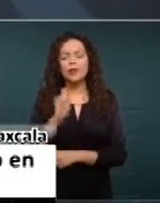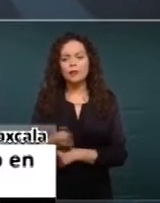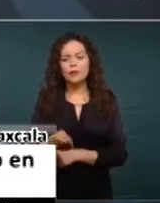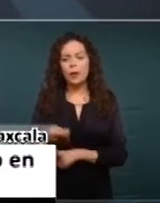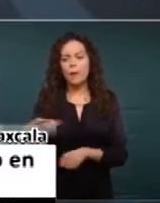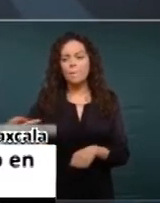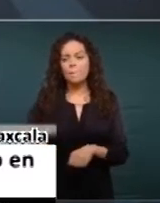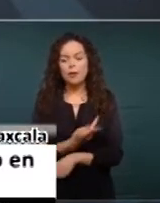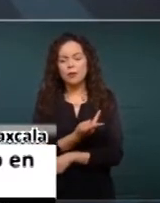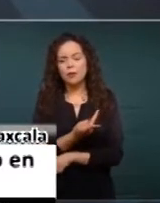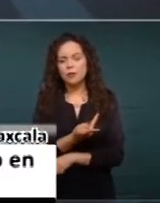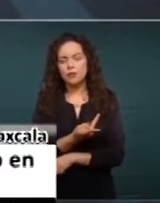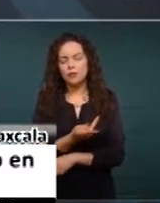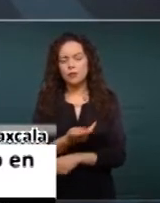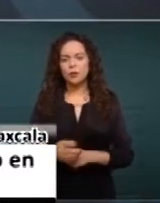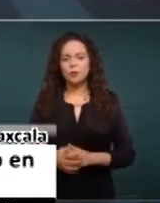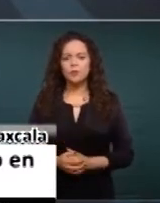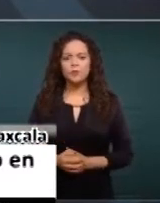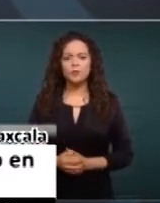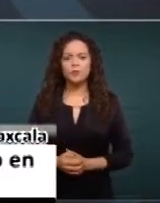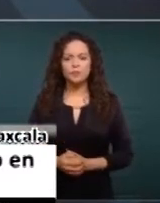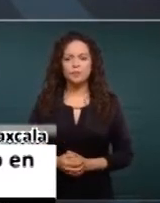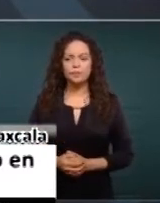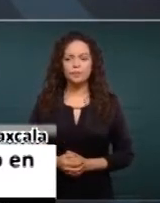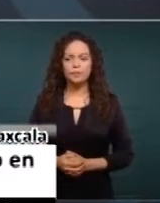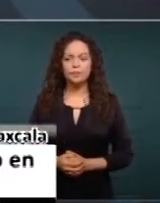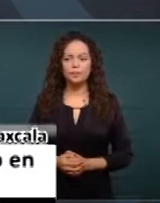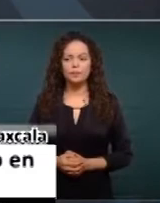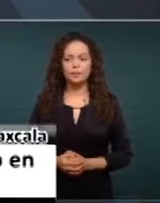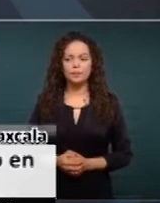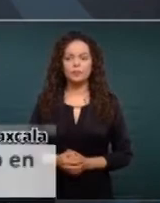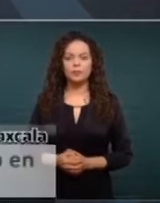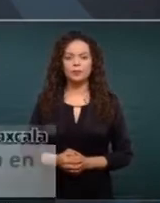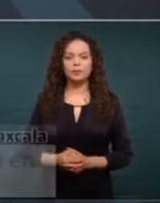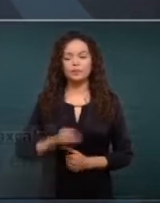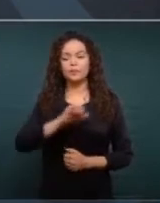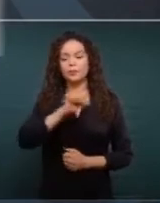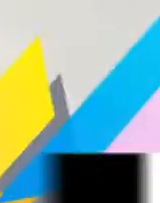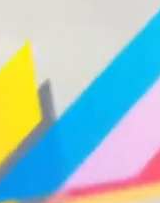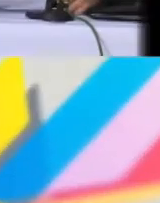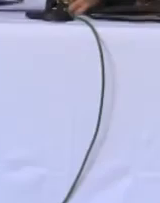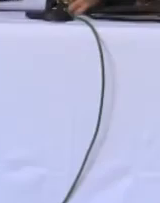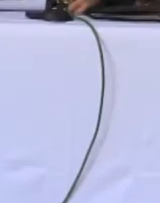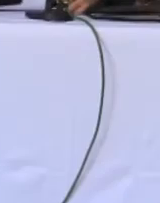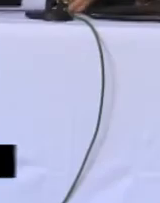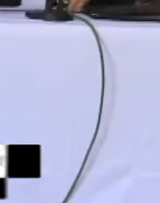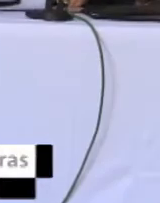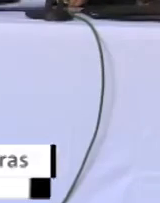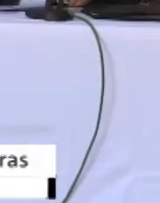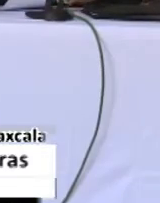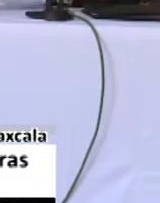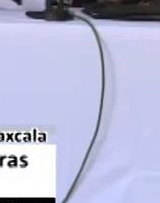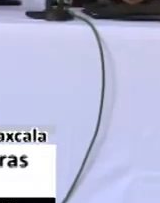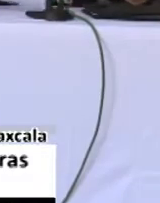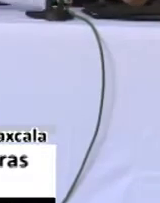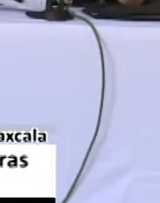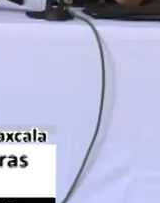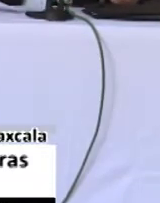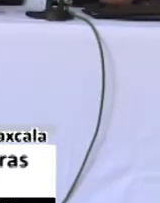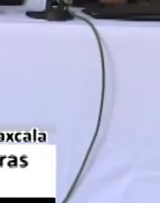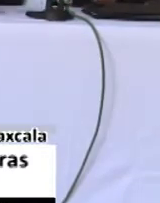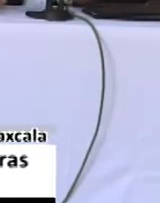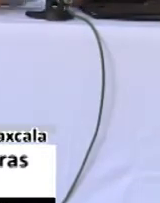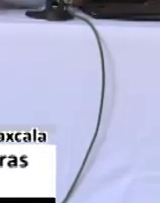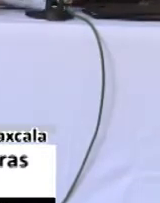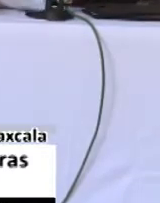por lo especial de la fecha decidió que permaneceré ese día en México para encabezar un acto de aniversario. La industria turística de Cuba